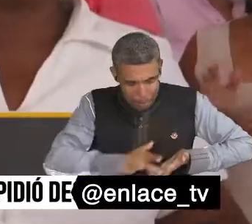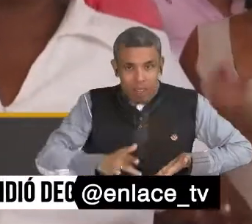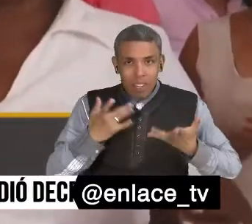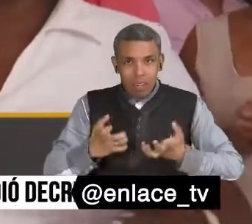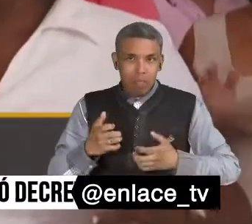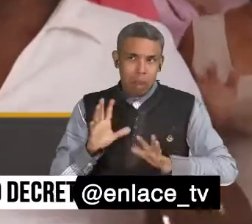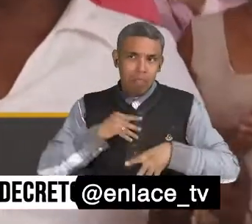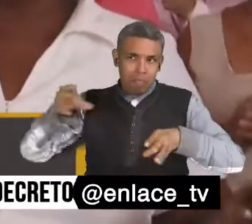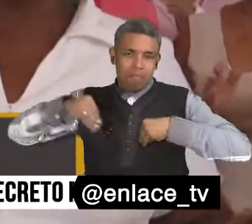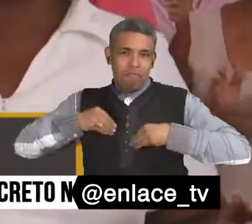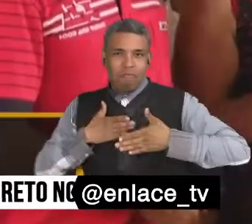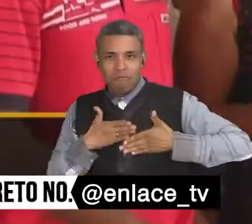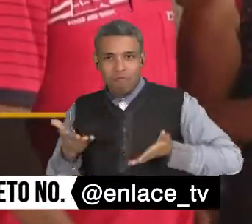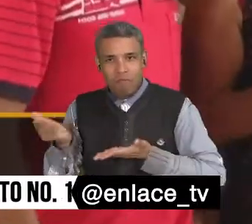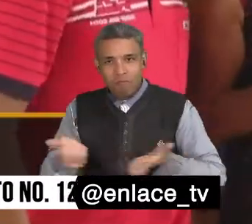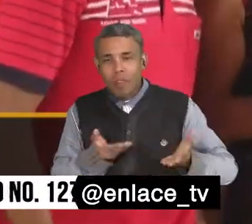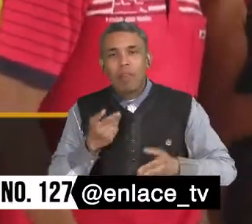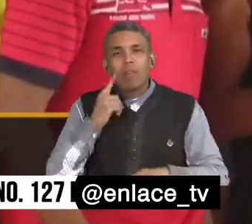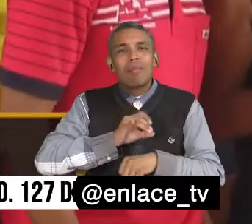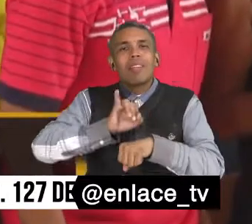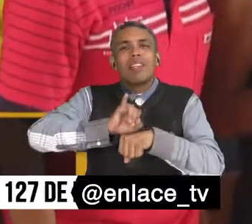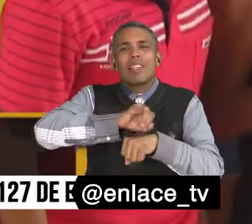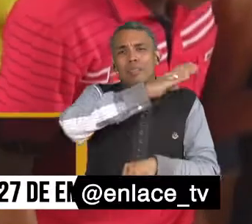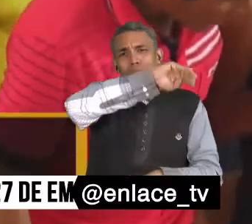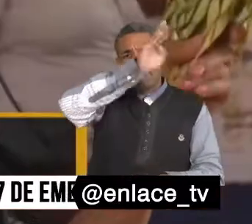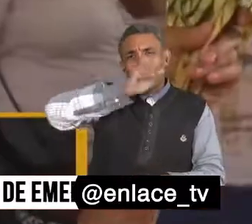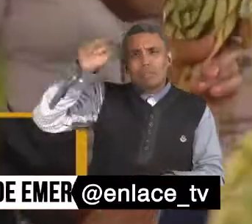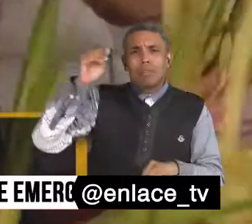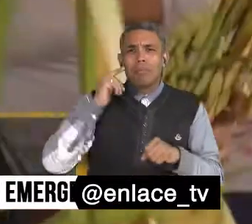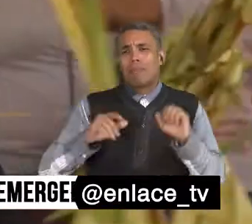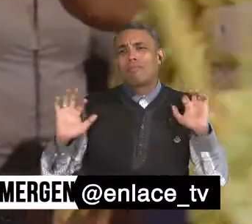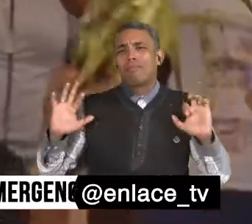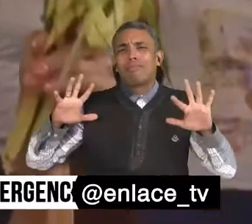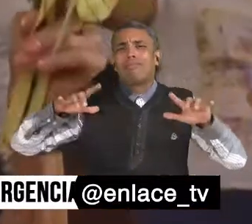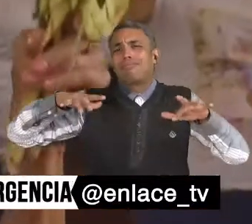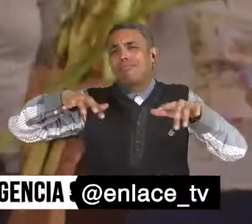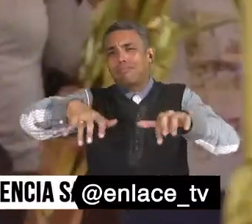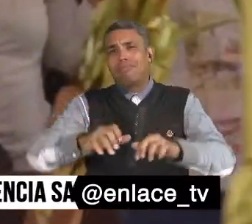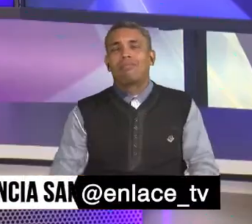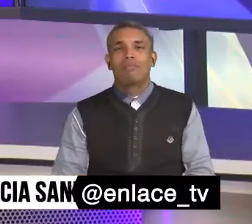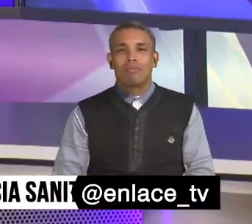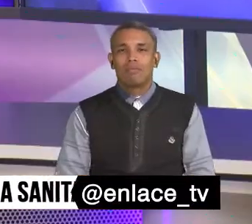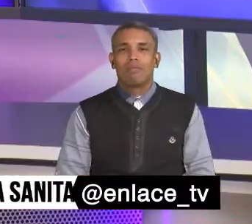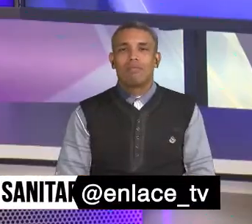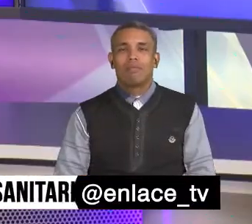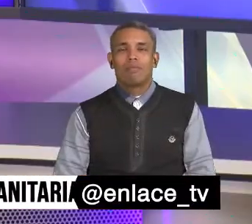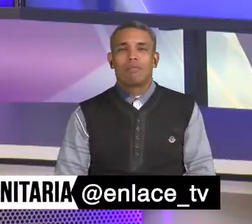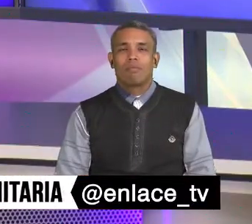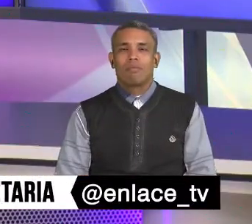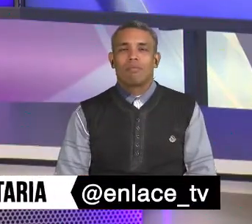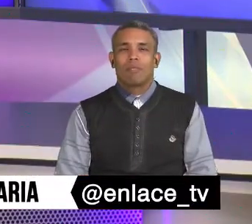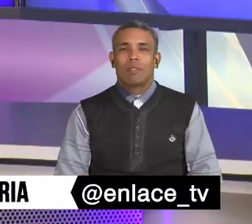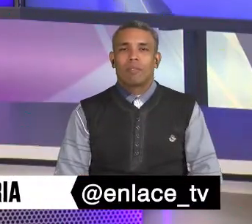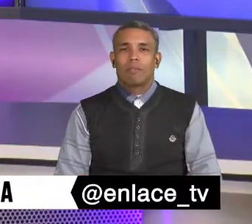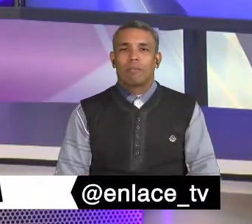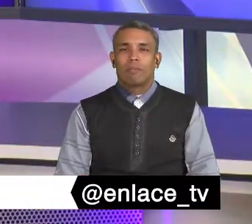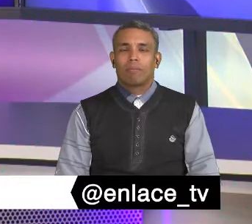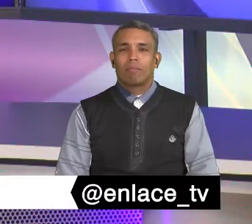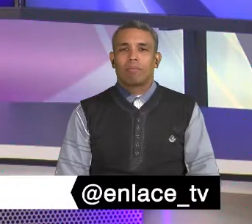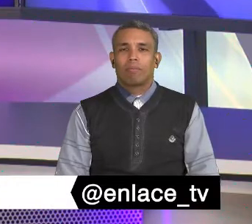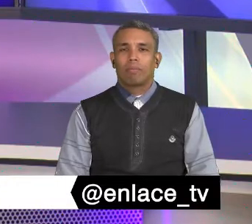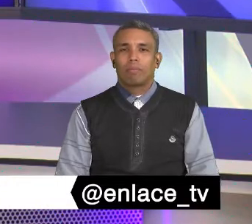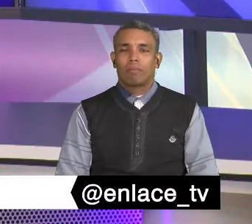Catedral La Inmaculada del Parque Infantil estuvo colmada de feligreses en esta fecha especial para el mundo católico. Sobre el conflicto en Siria